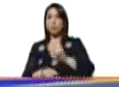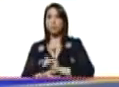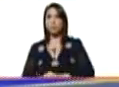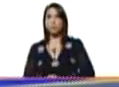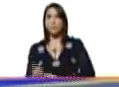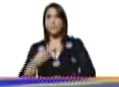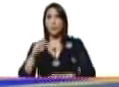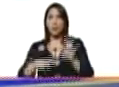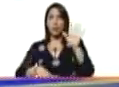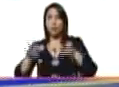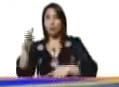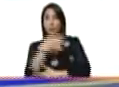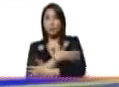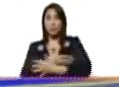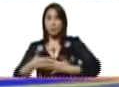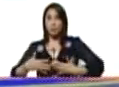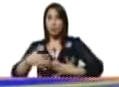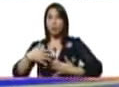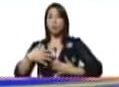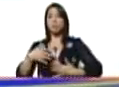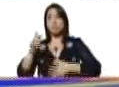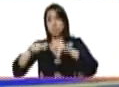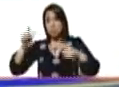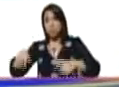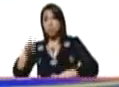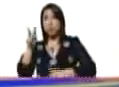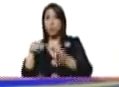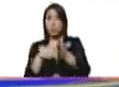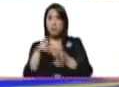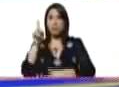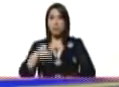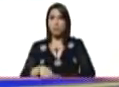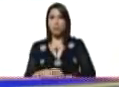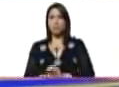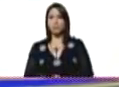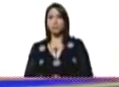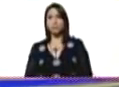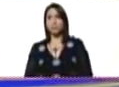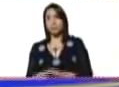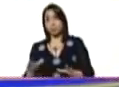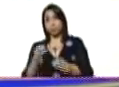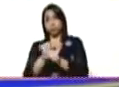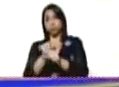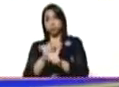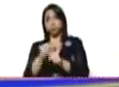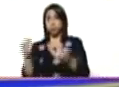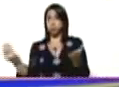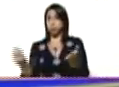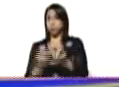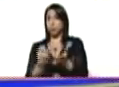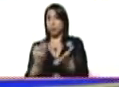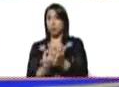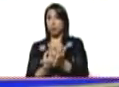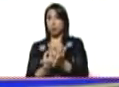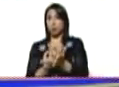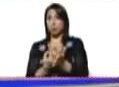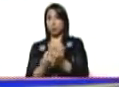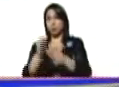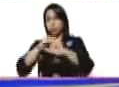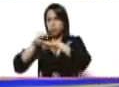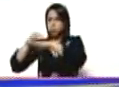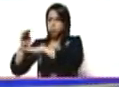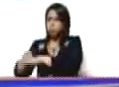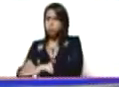Más de 14.500.000 venezolanos han contestado esta consulta, una verdadera consulta. Esto sí es una consulta,